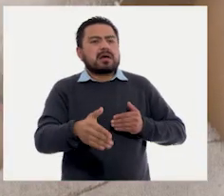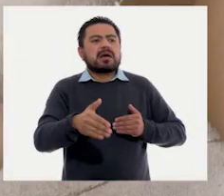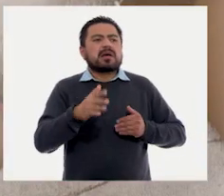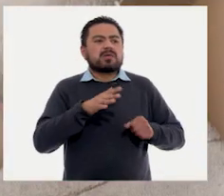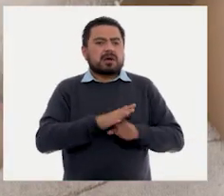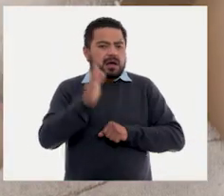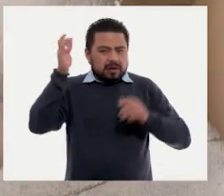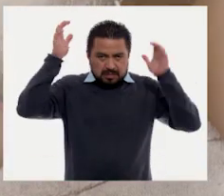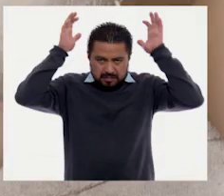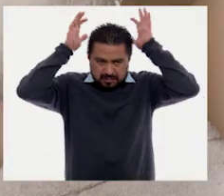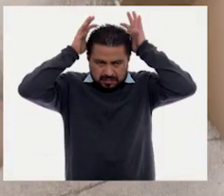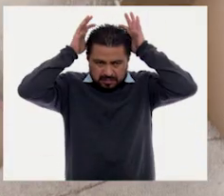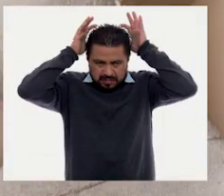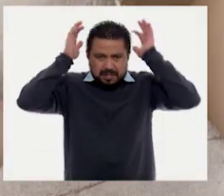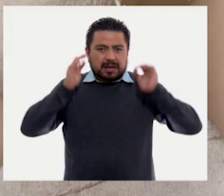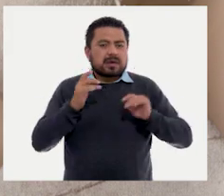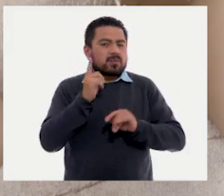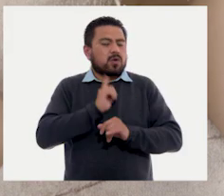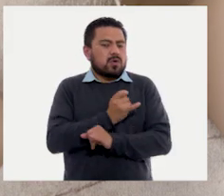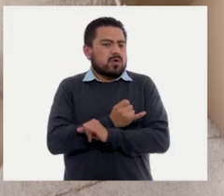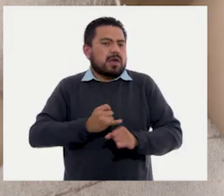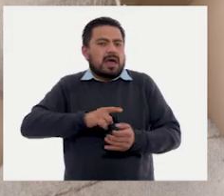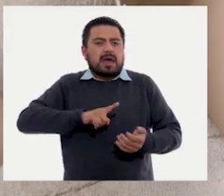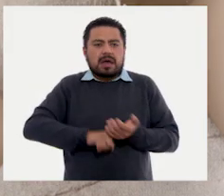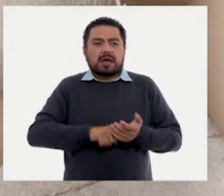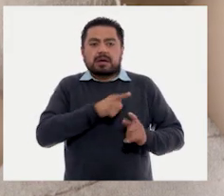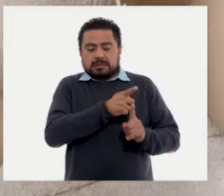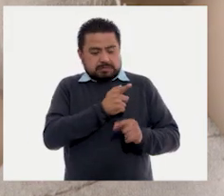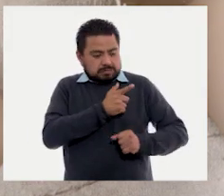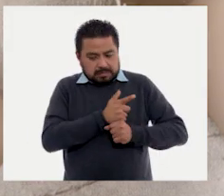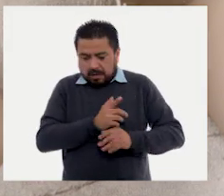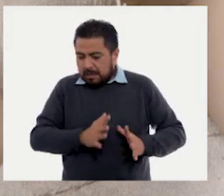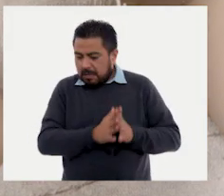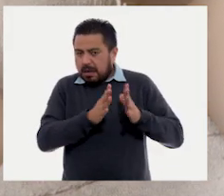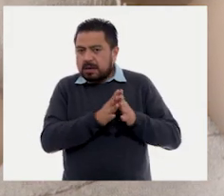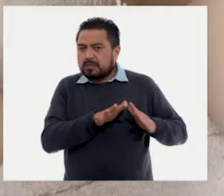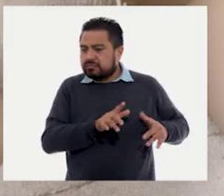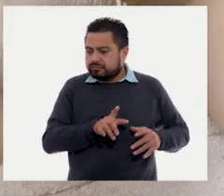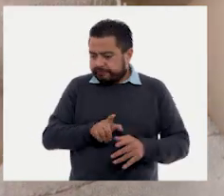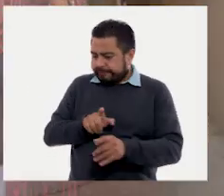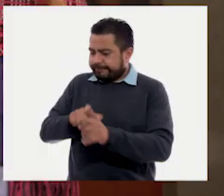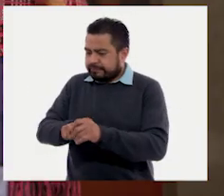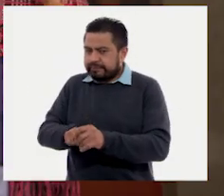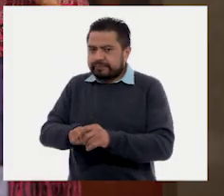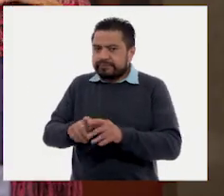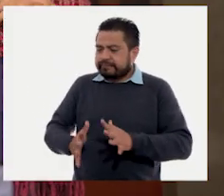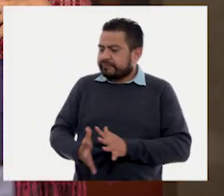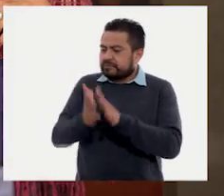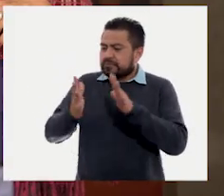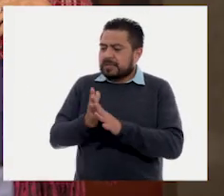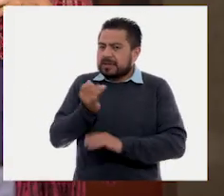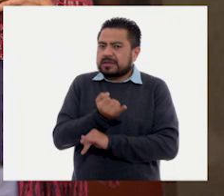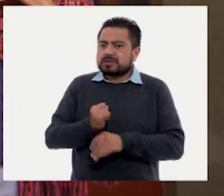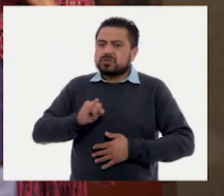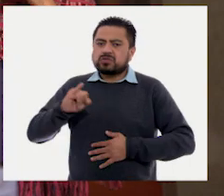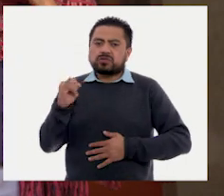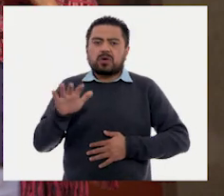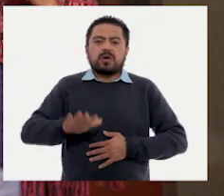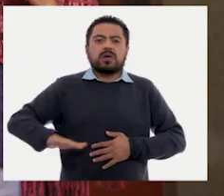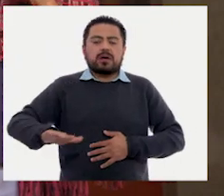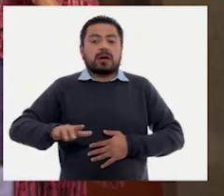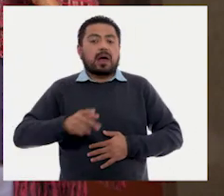Vicario, nuestra heroína independentista, cuando se descubrió su participación en el movimiento insurgente. ¿Quién diría ahí como que se estaba